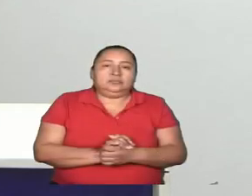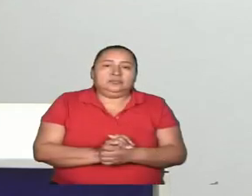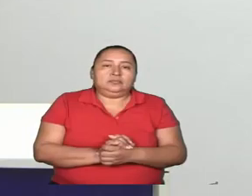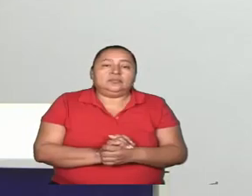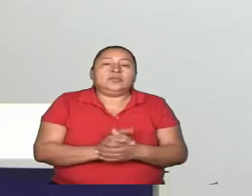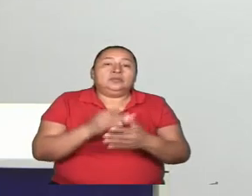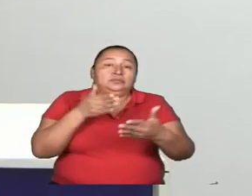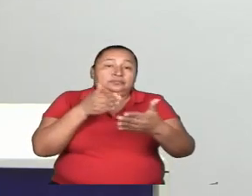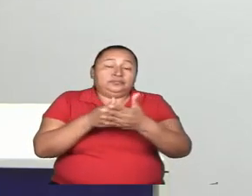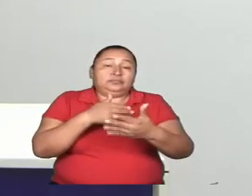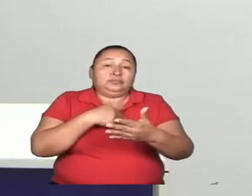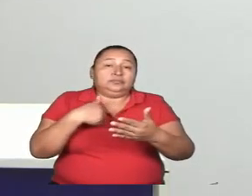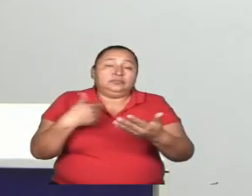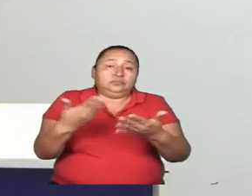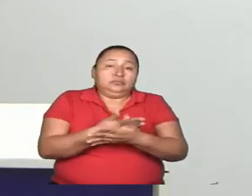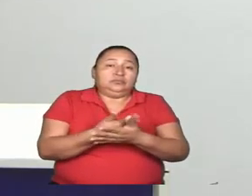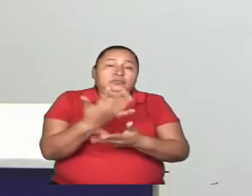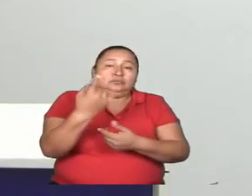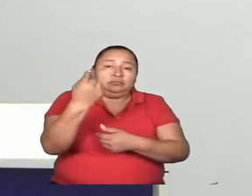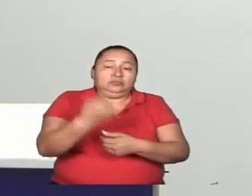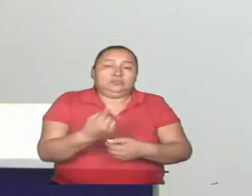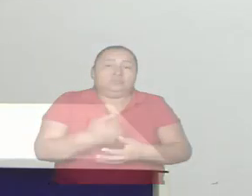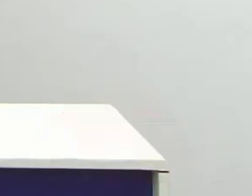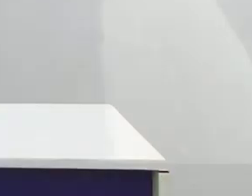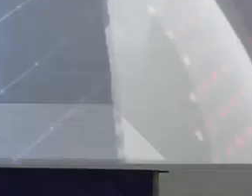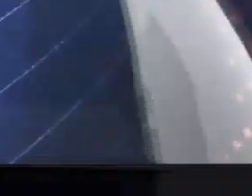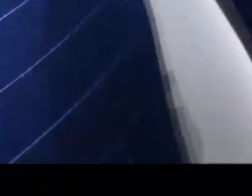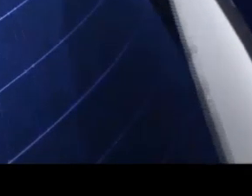Es momento de hacer una nueva pausa. Ya volvemos.